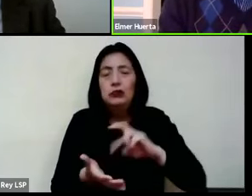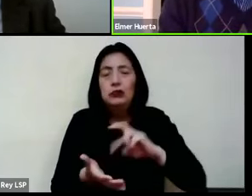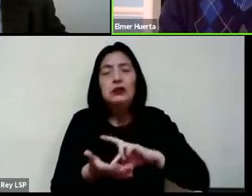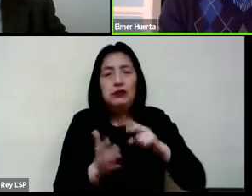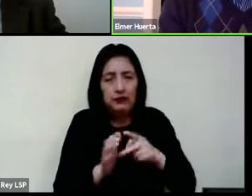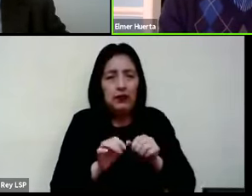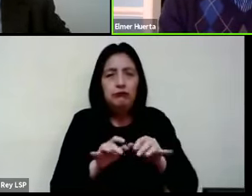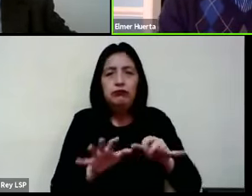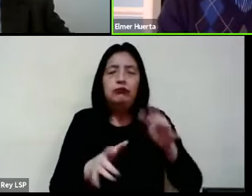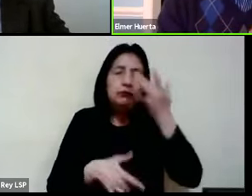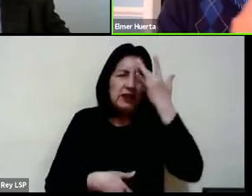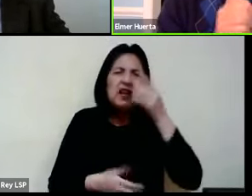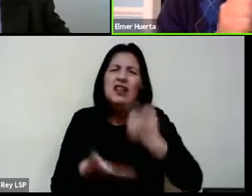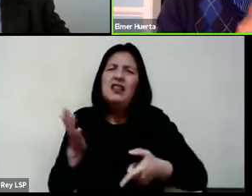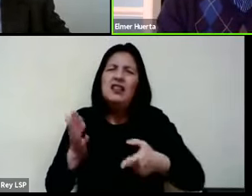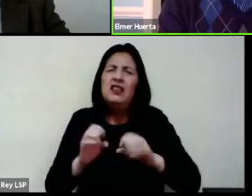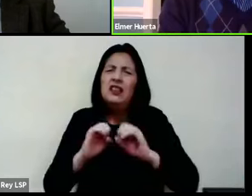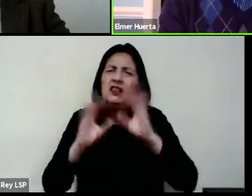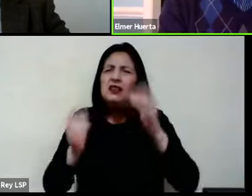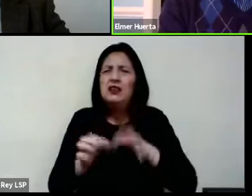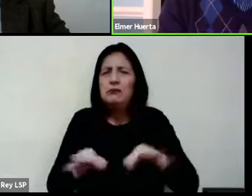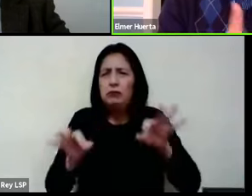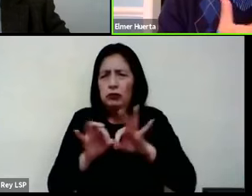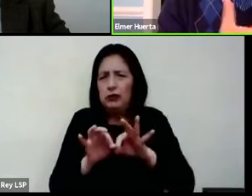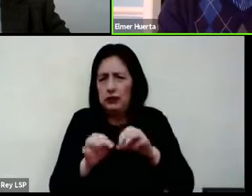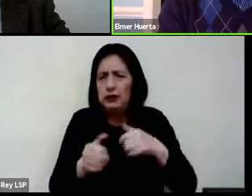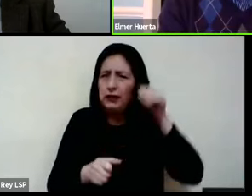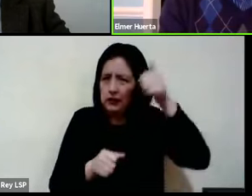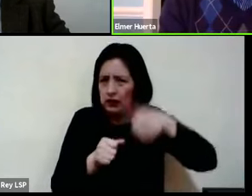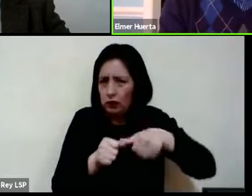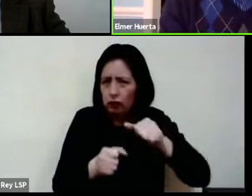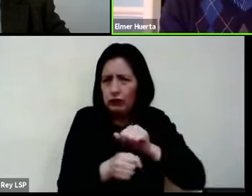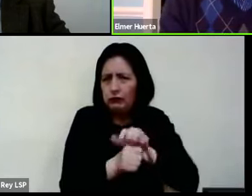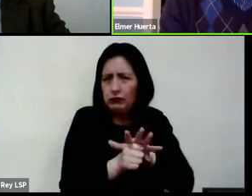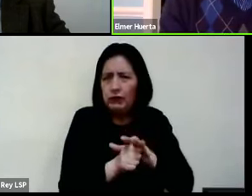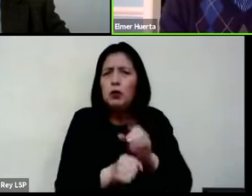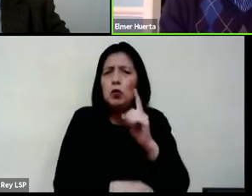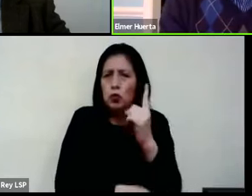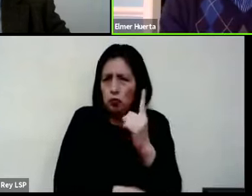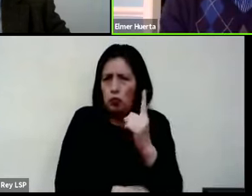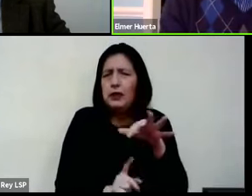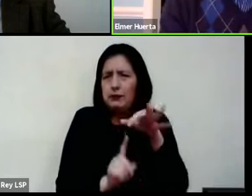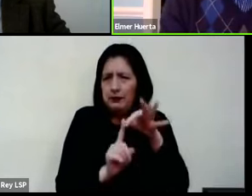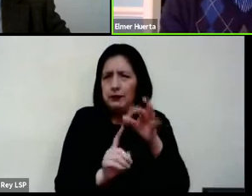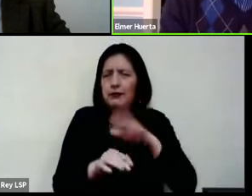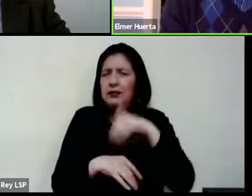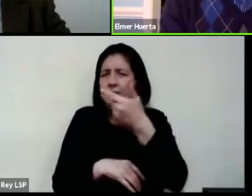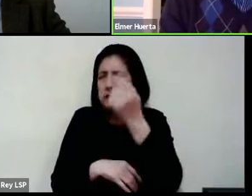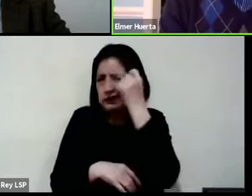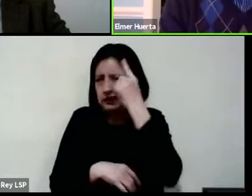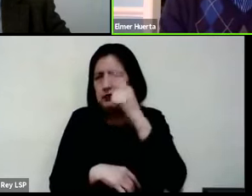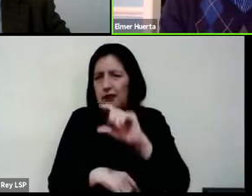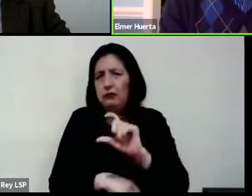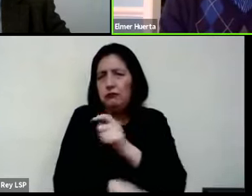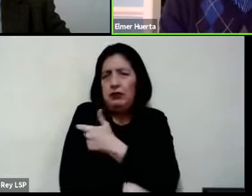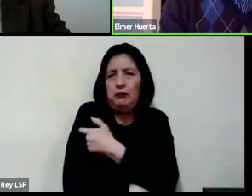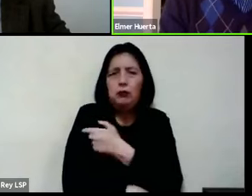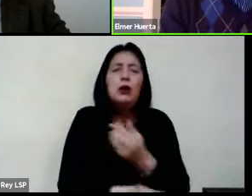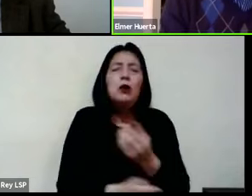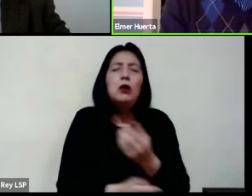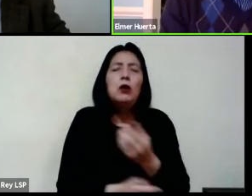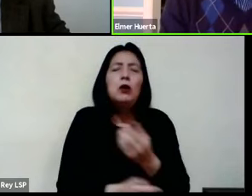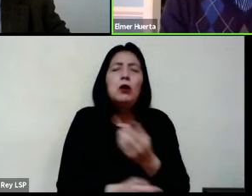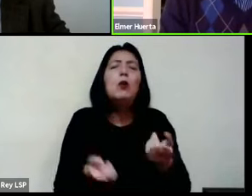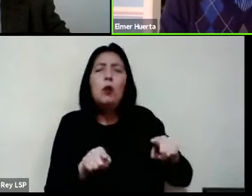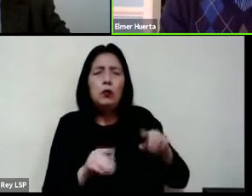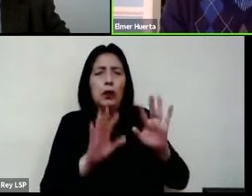recordar acerca de la pandemia? Yo diría una en especial para entender después lo de las vacunas. Eso ocurrió el 11